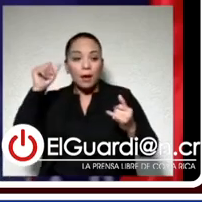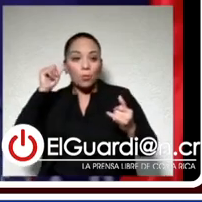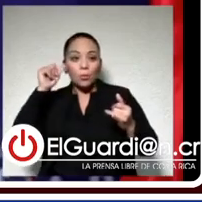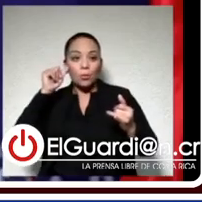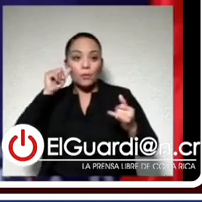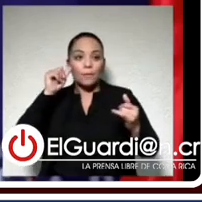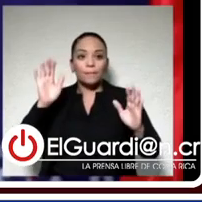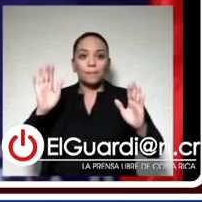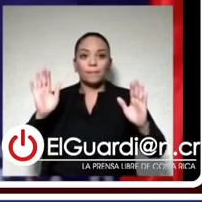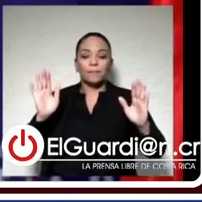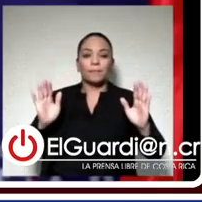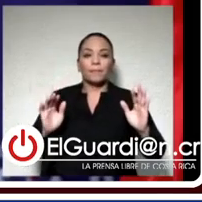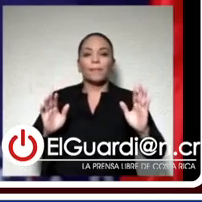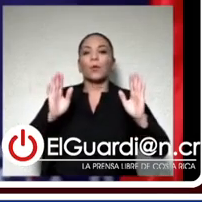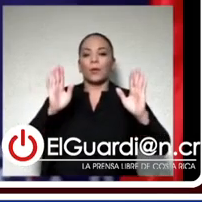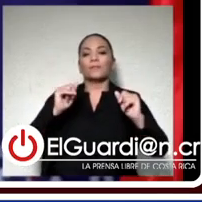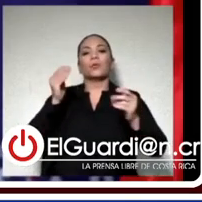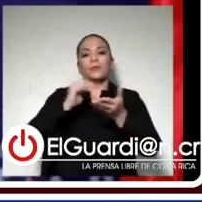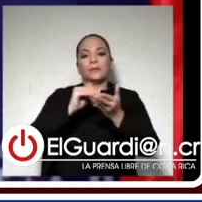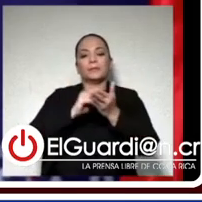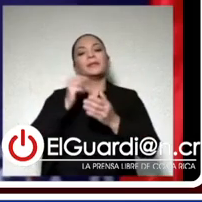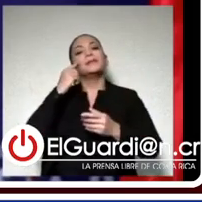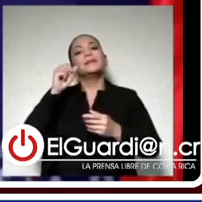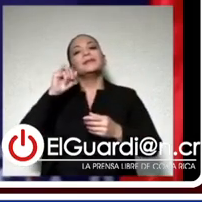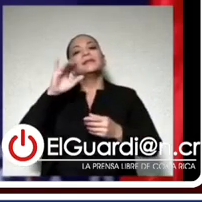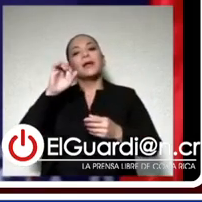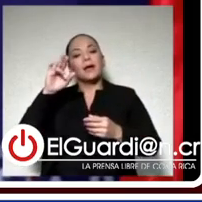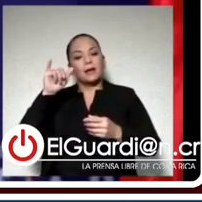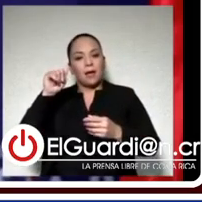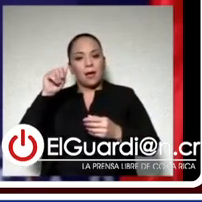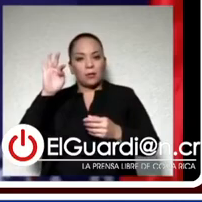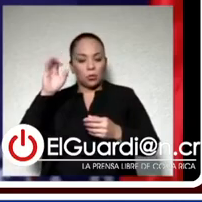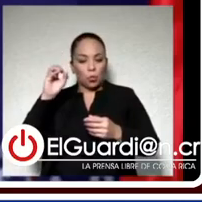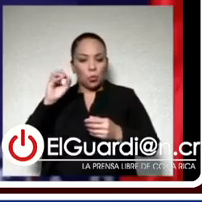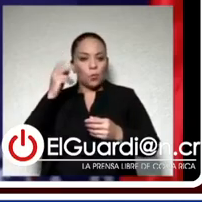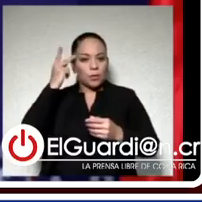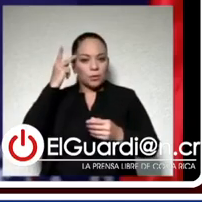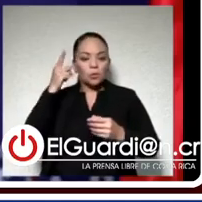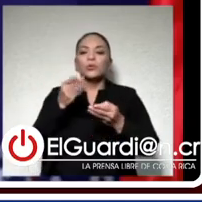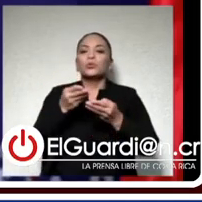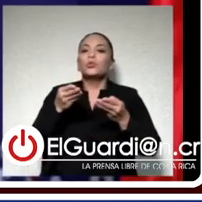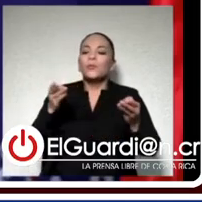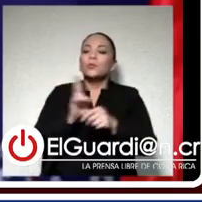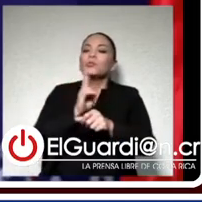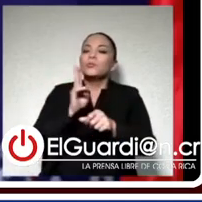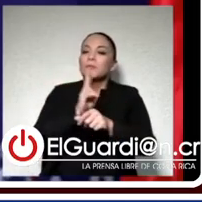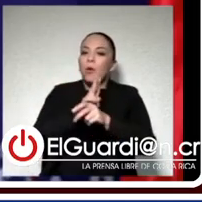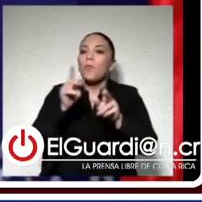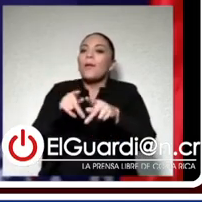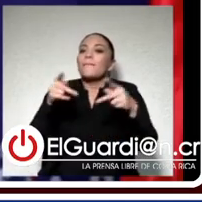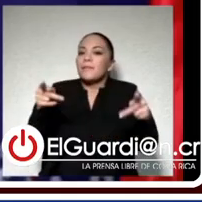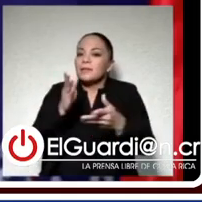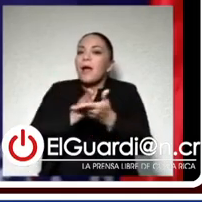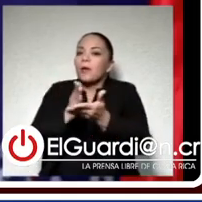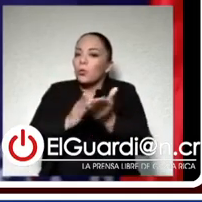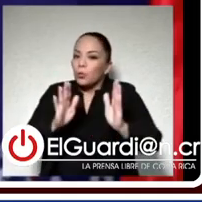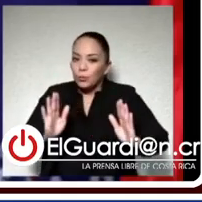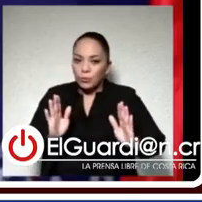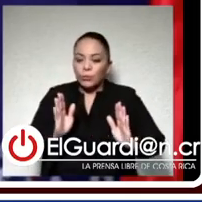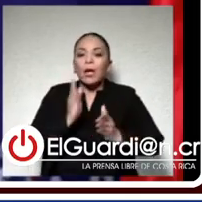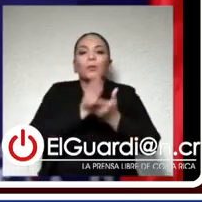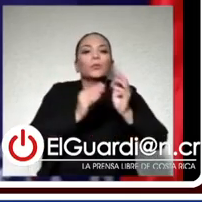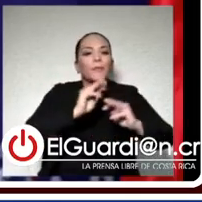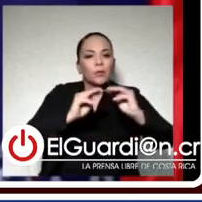No, vamos a ver, el sicariato político ha sido un instrumento utilizado por la prensa, algunos